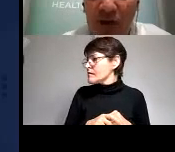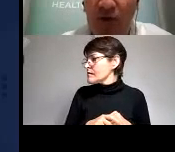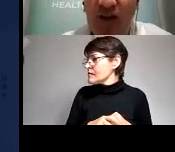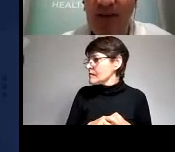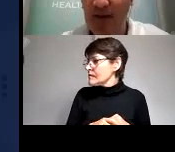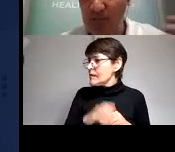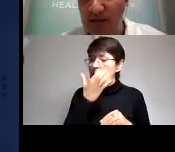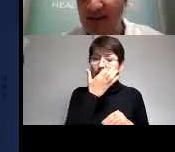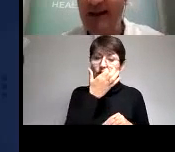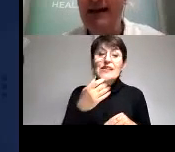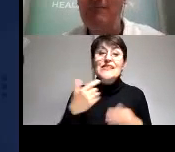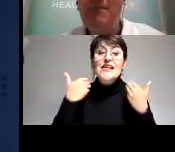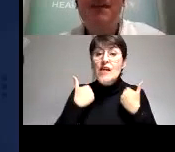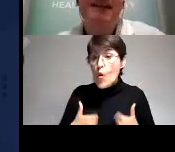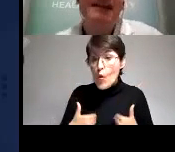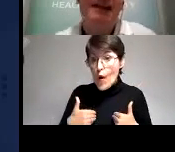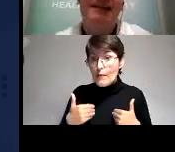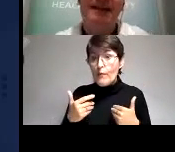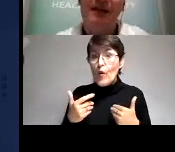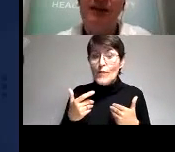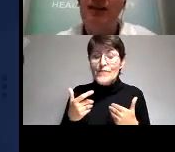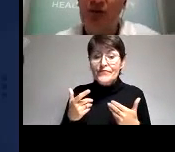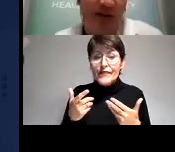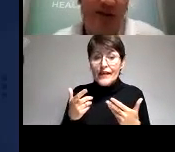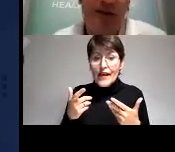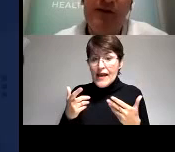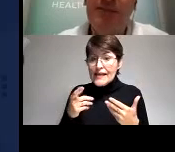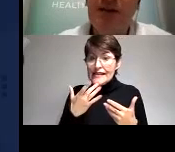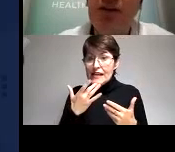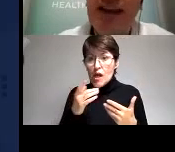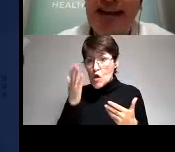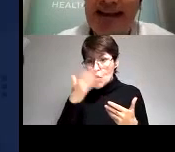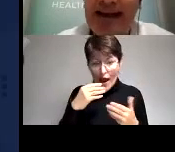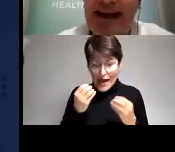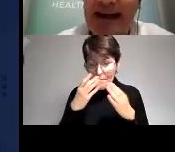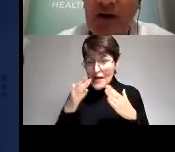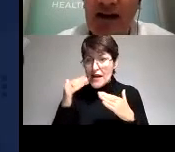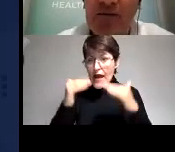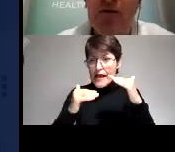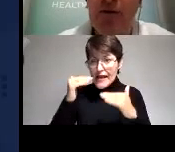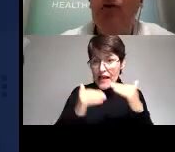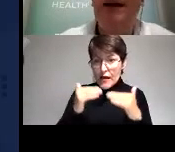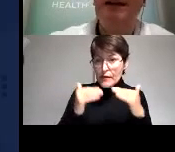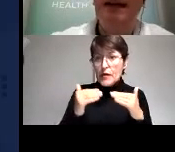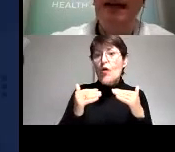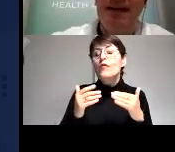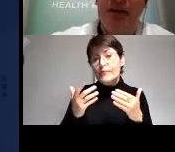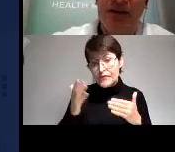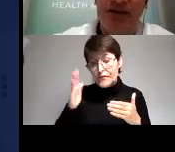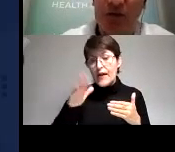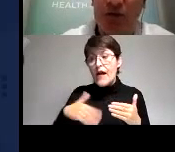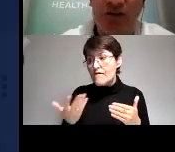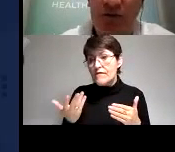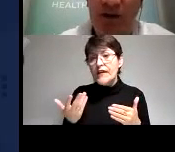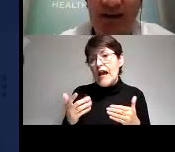si el cuerpo no es capaz de compensarla, va a empezar a tirar de iones o de oligoelementos que tienen en el organismo formando parte de